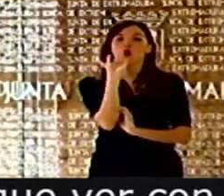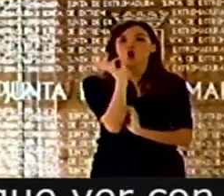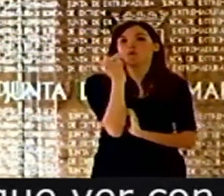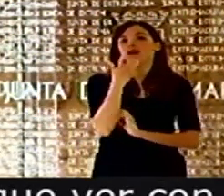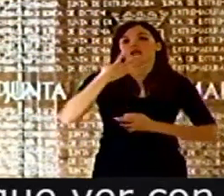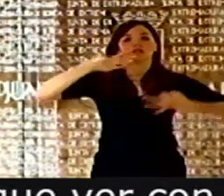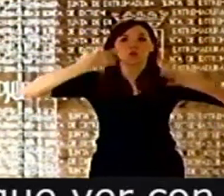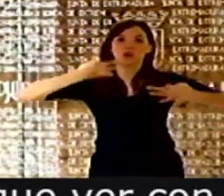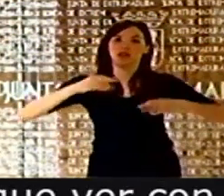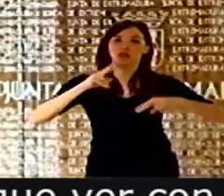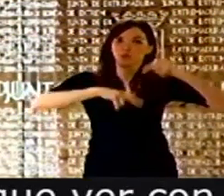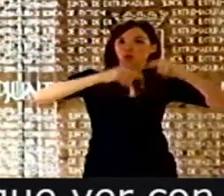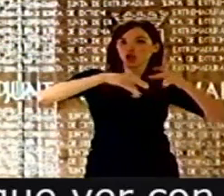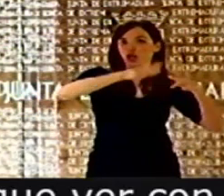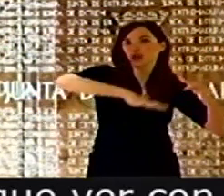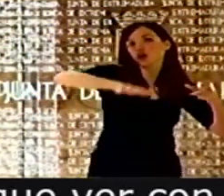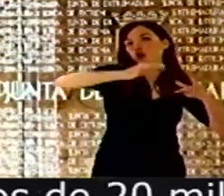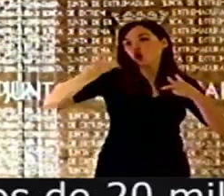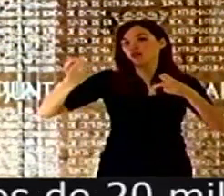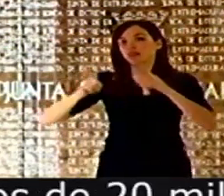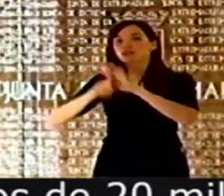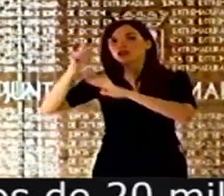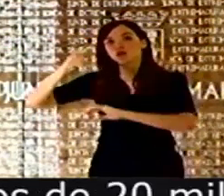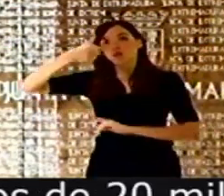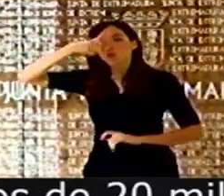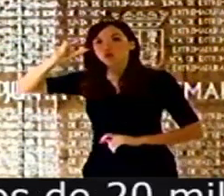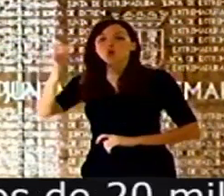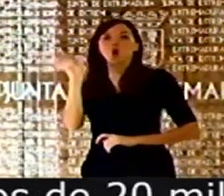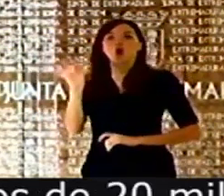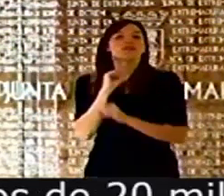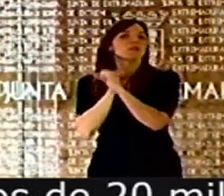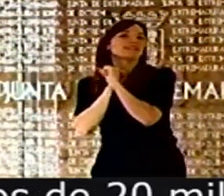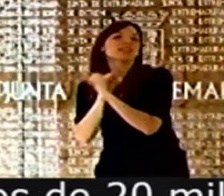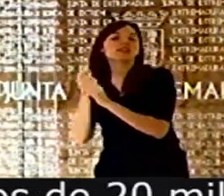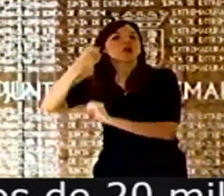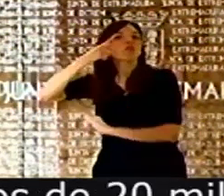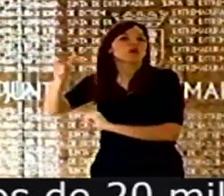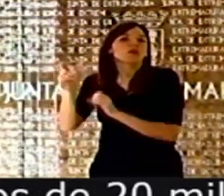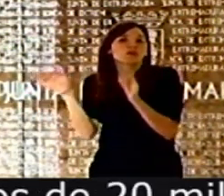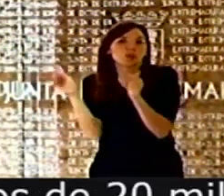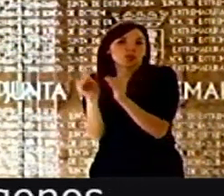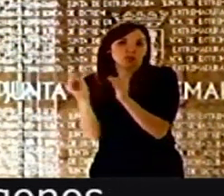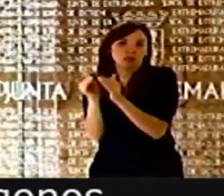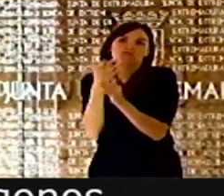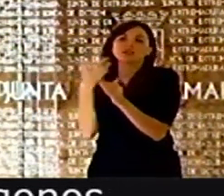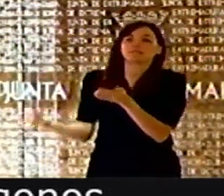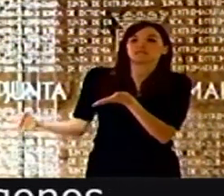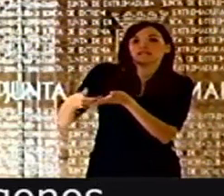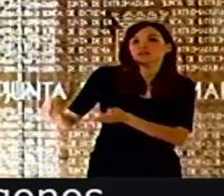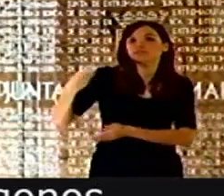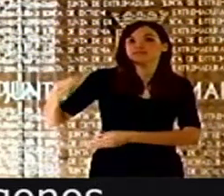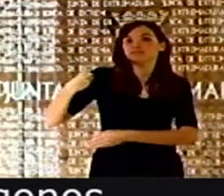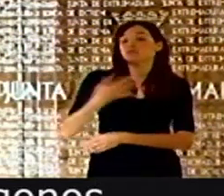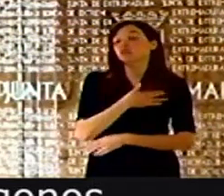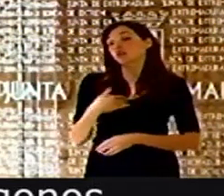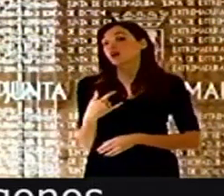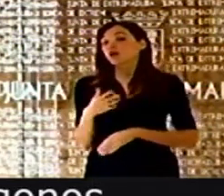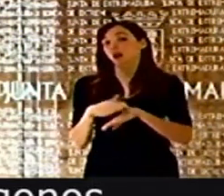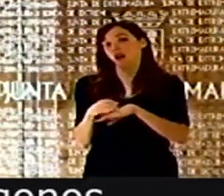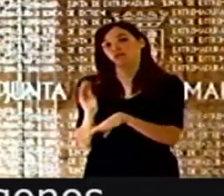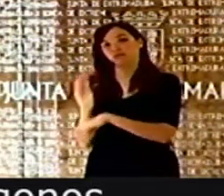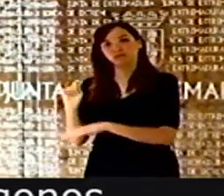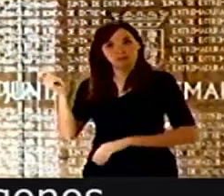industriales, desarrollos urbanísticos o dependencias del municipio o de la entidad local menor que en este caso solicite estas